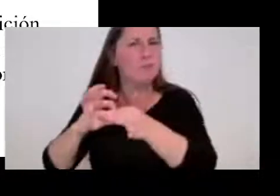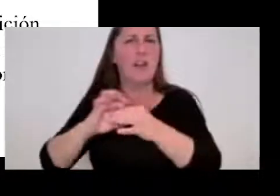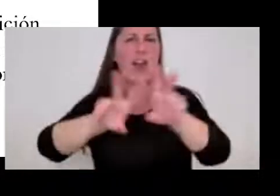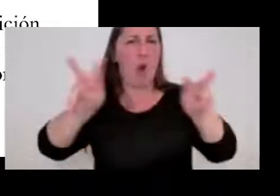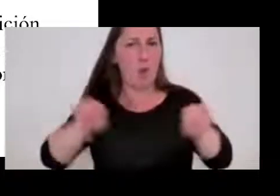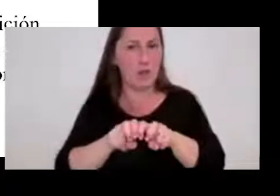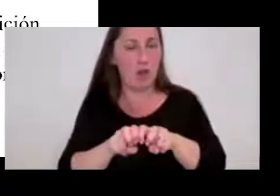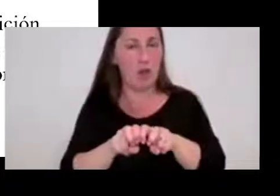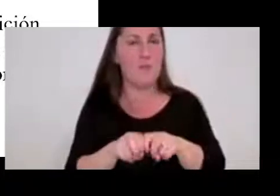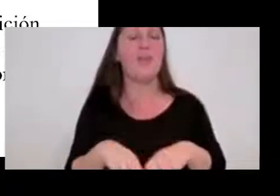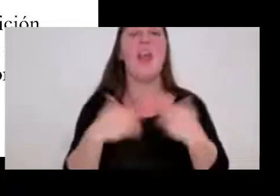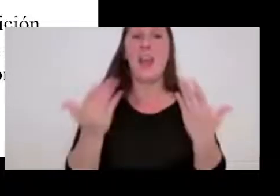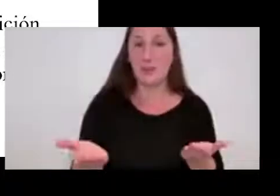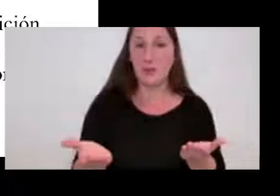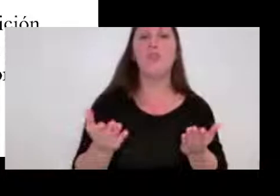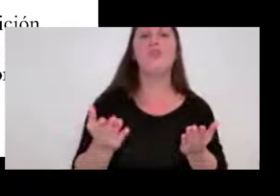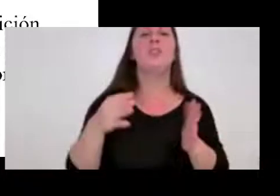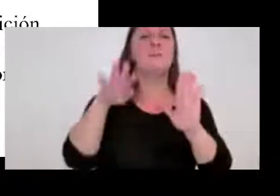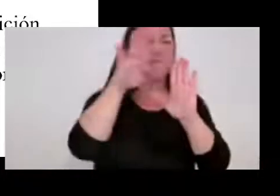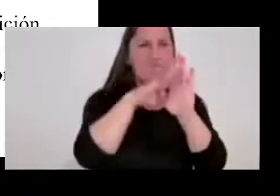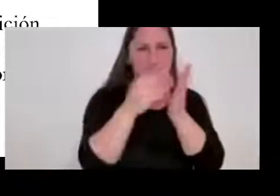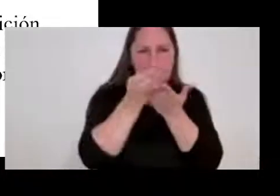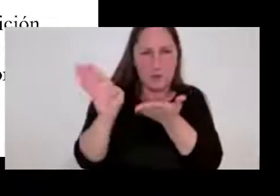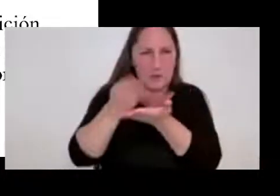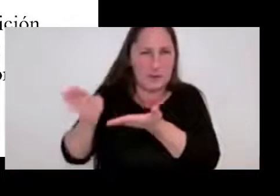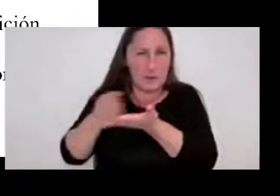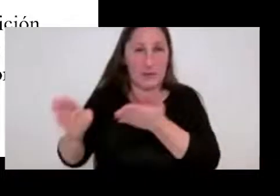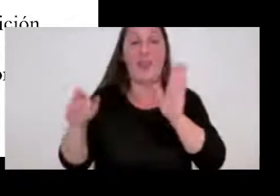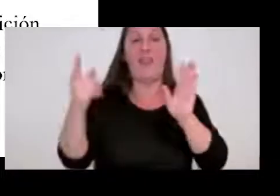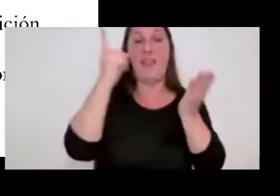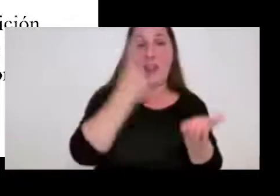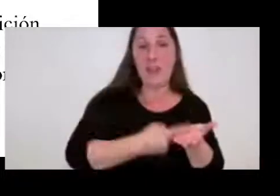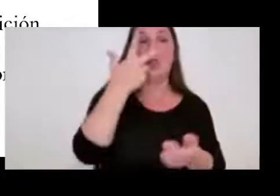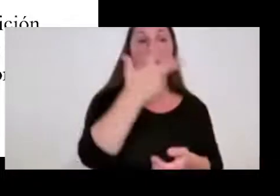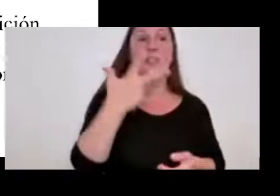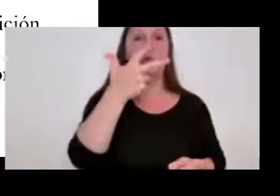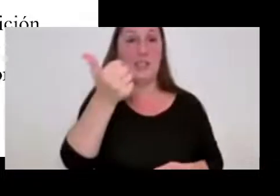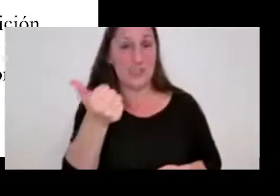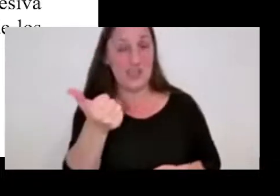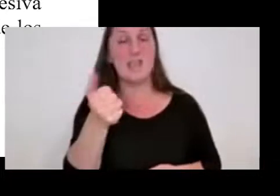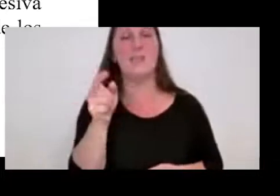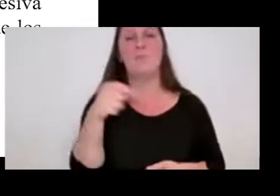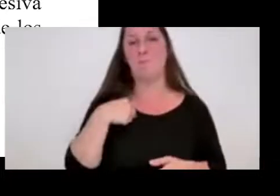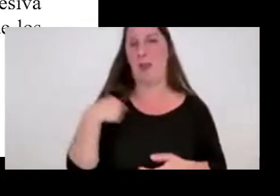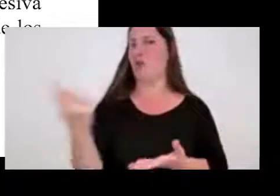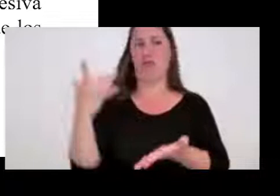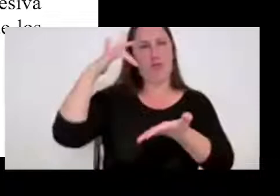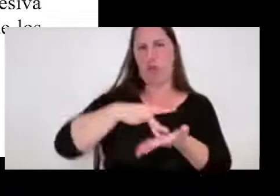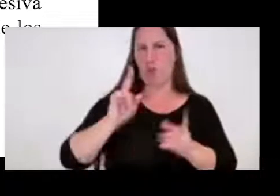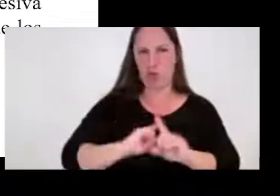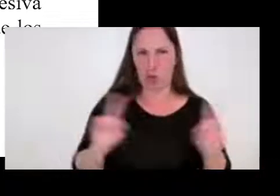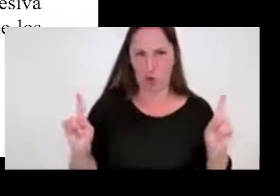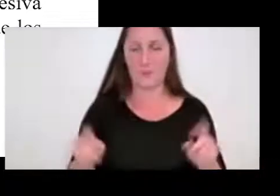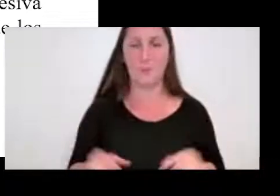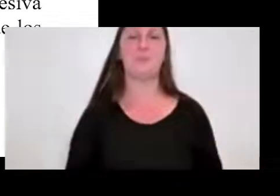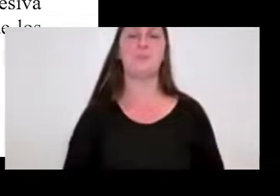cual, siguiendo las exclusiones que marcó el decreto 336, entendemos que no nos corresponde. Por otra